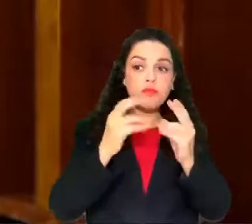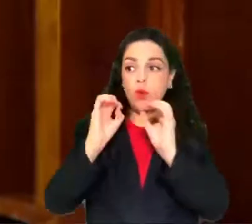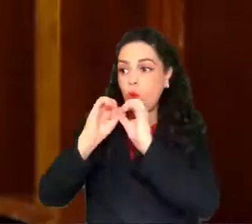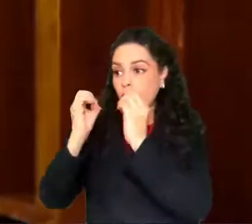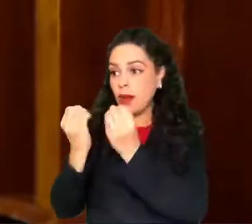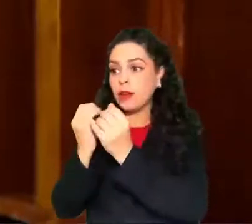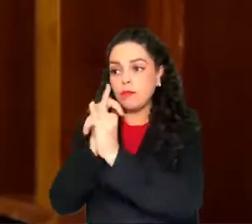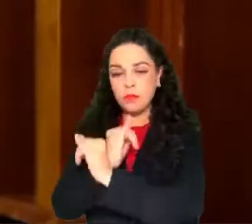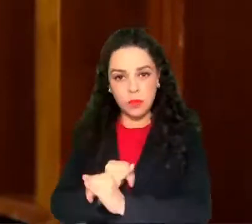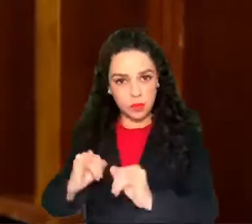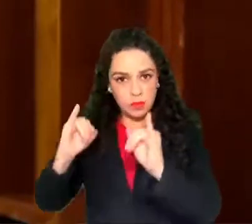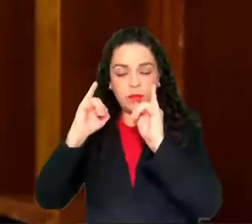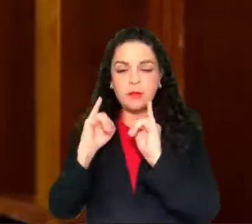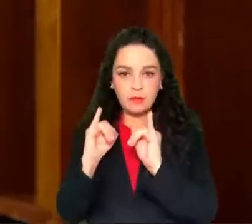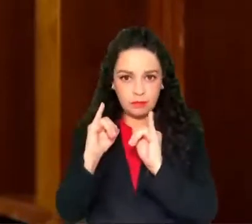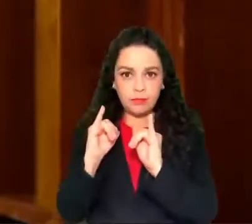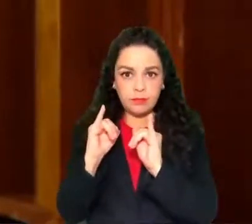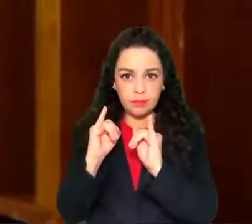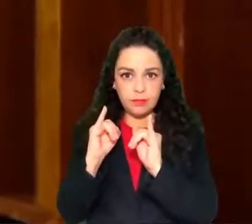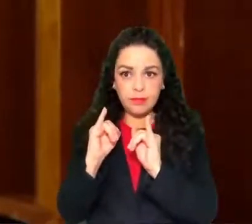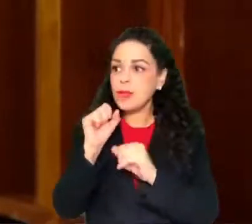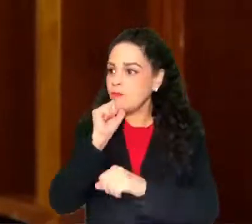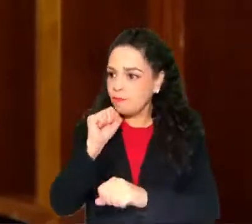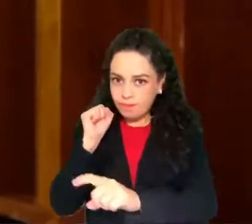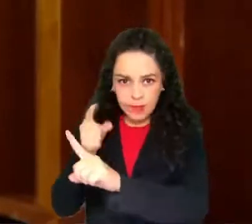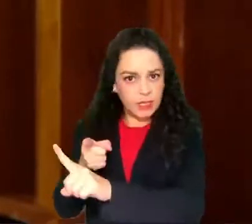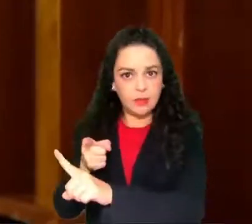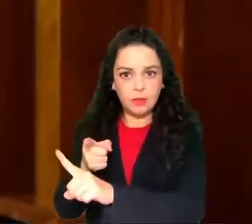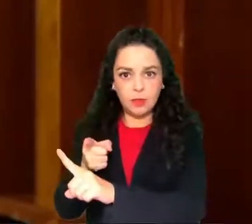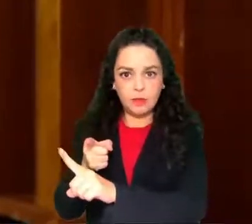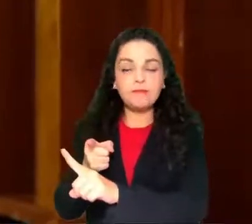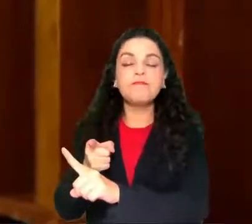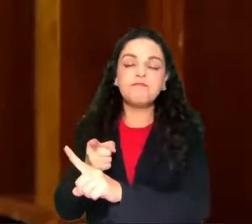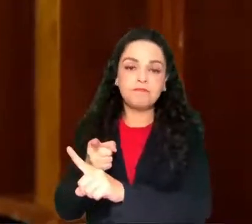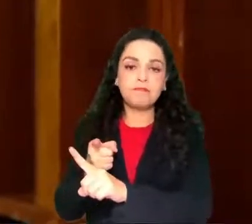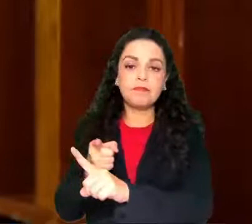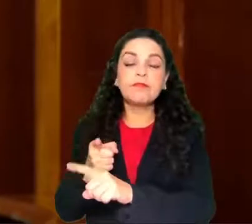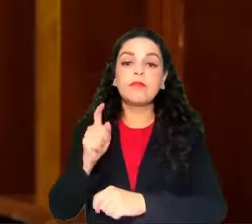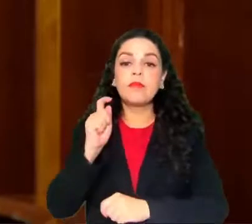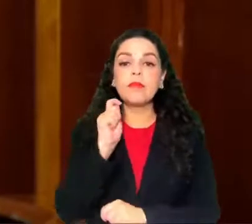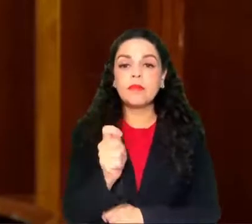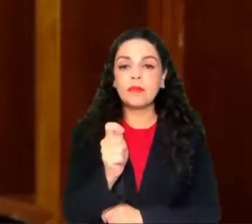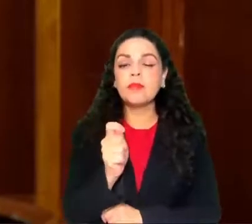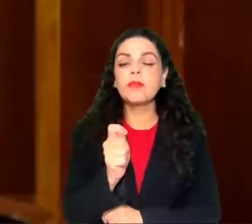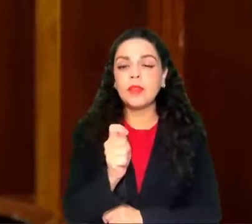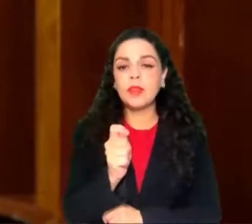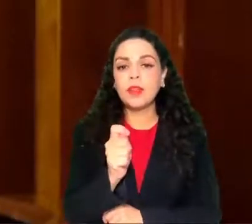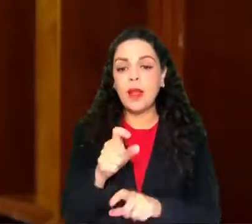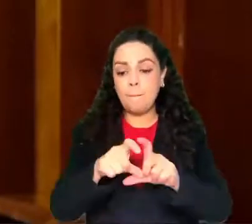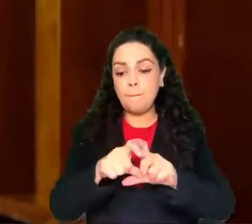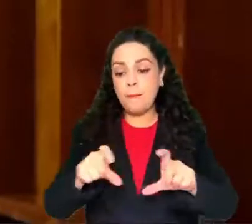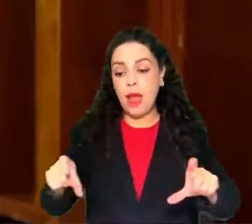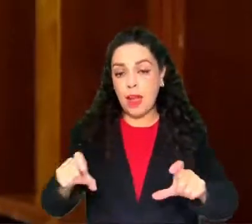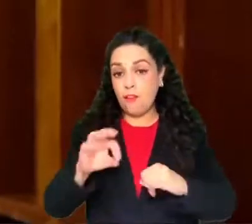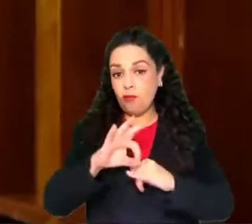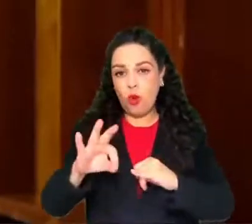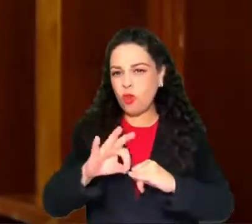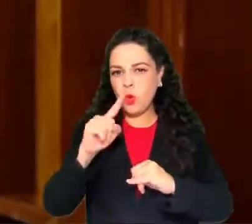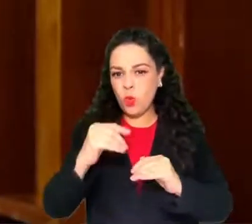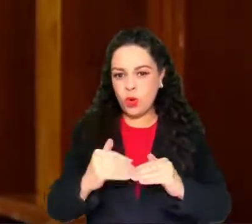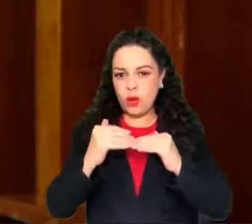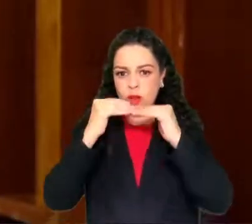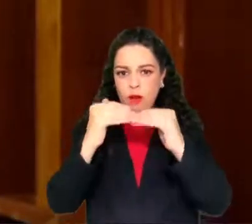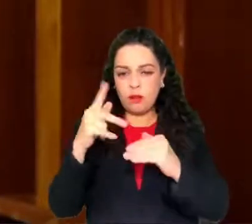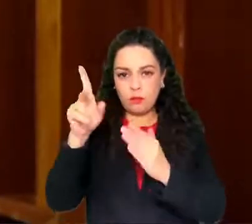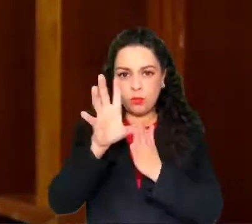excepción de hecho de conformidad con el penúltimo párrafo del artículo 130 de la constitución política del estado libre y